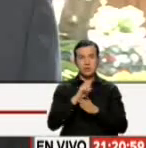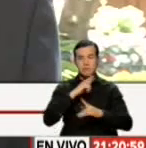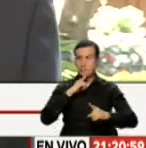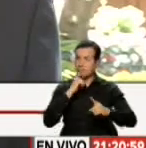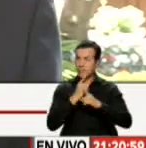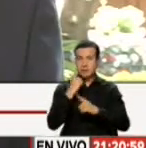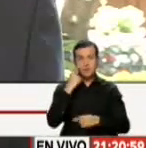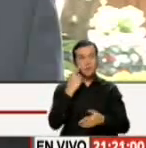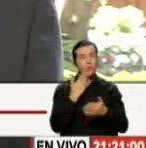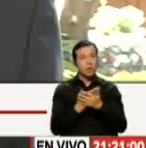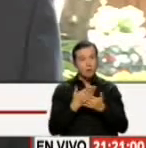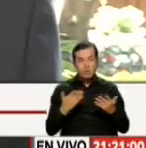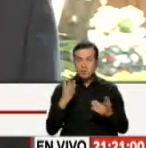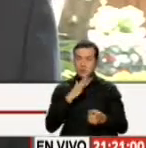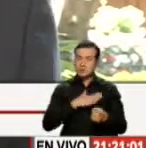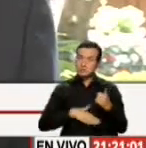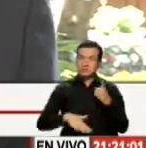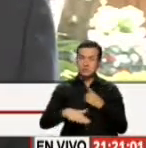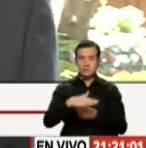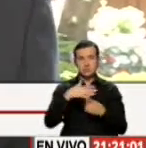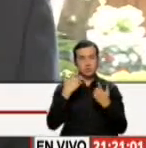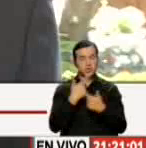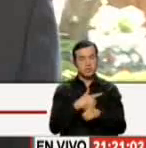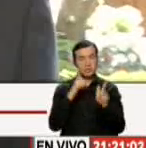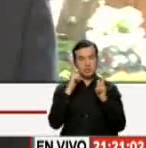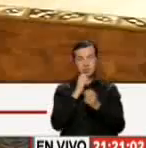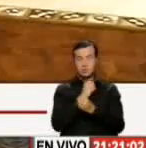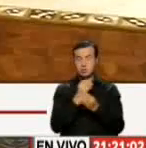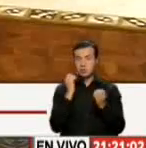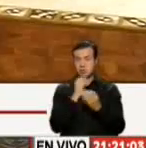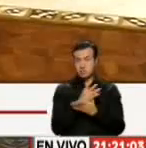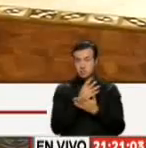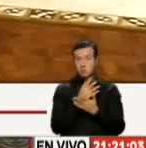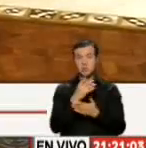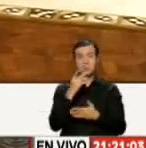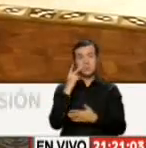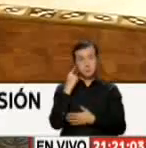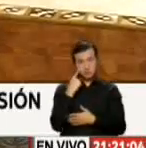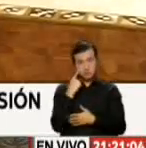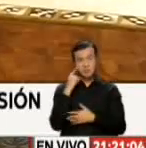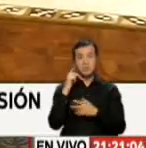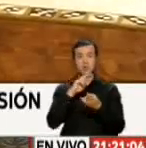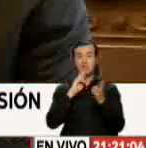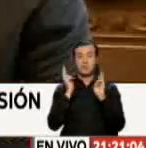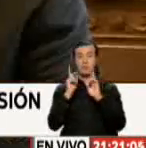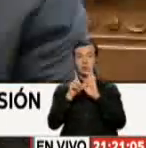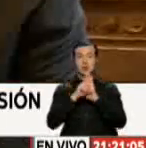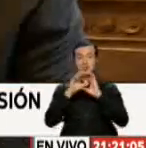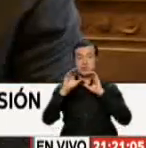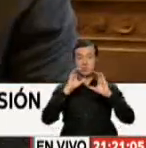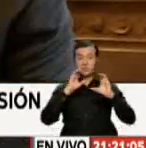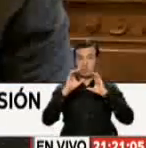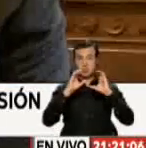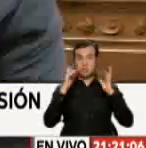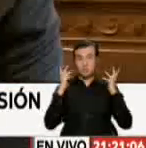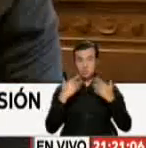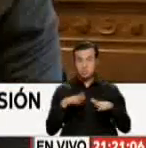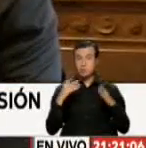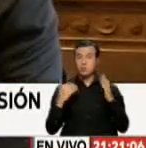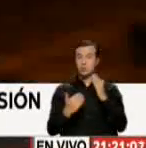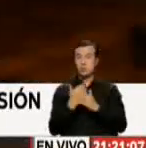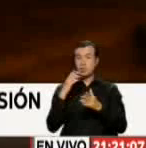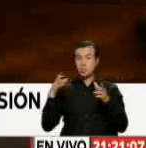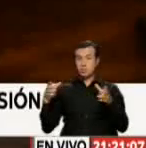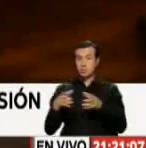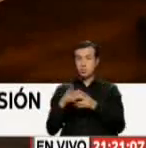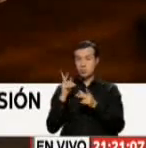y constate la situación de la libertad de expresión. Durante la audiencia se abordaron las reformas a la ley de comunicación, la creación de un